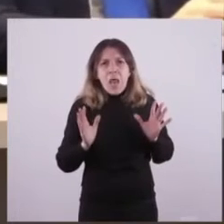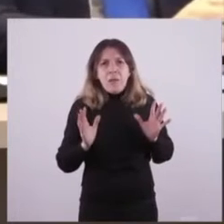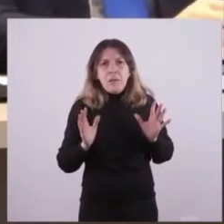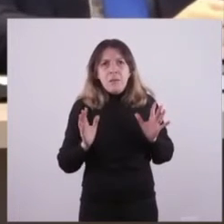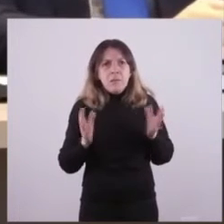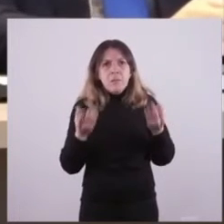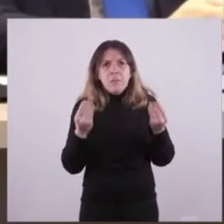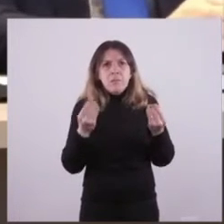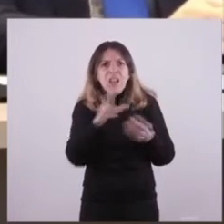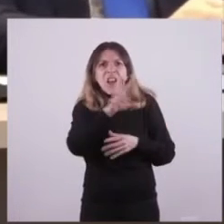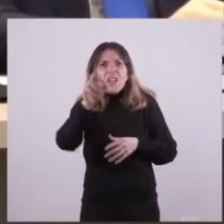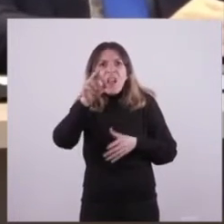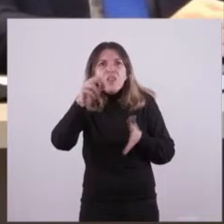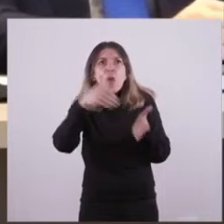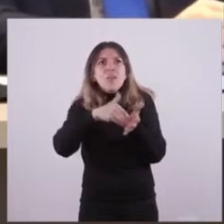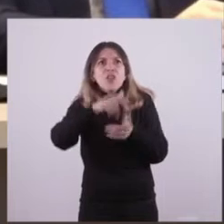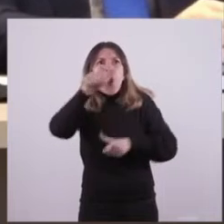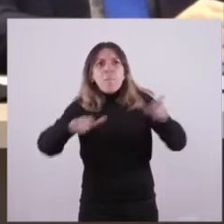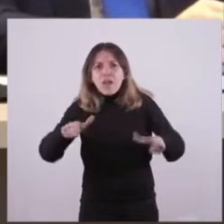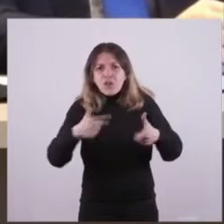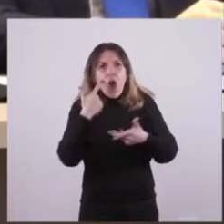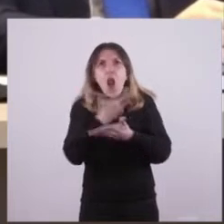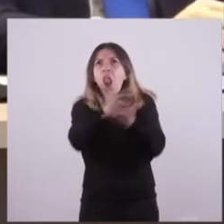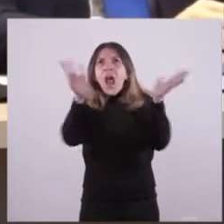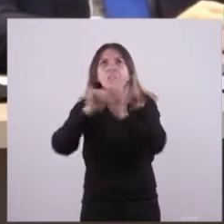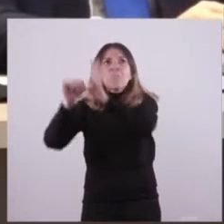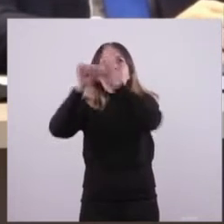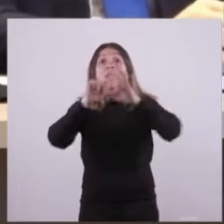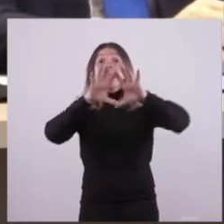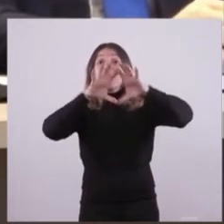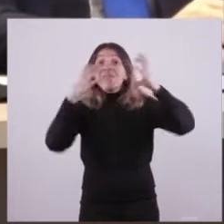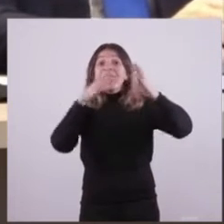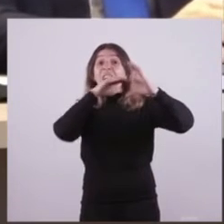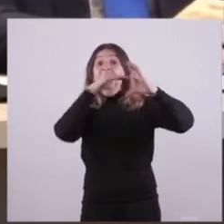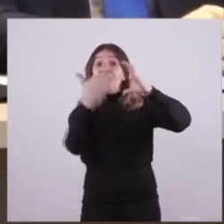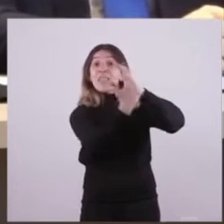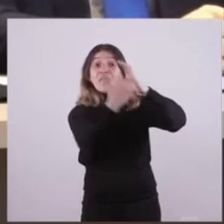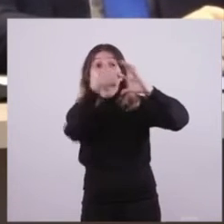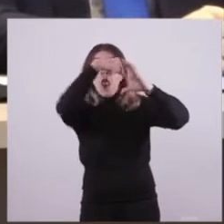¿Dónde están esos 300 millones de habitantes de este mundo? En el hemisferio sur, en nuestro hemisferio.